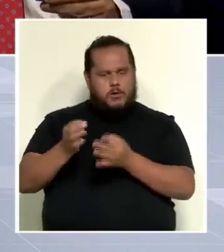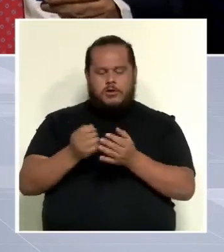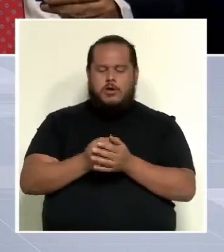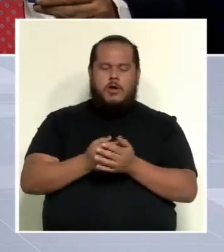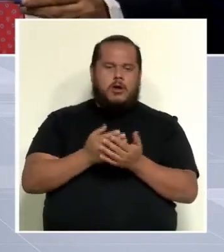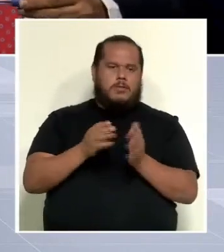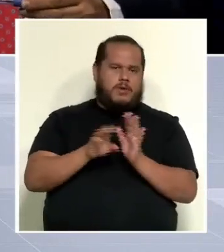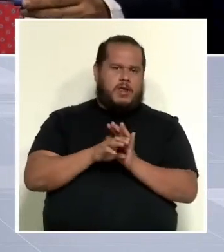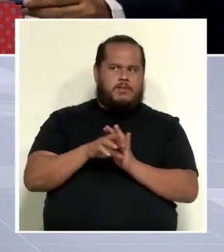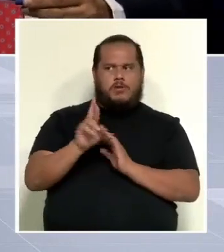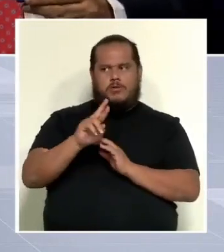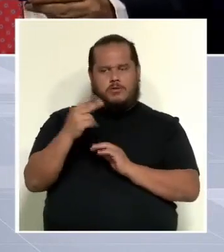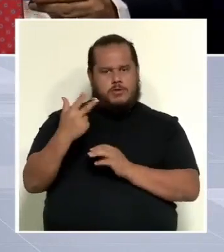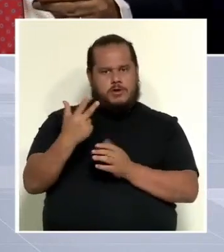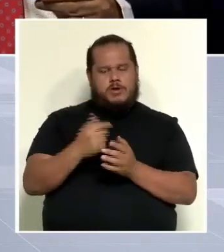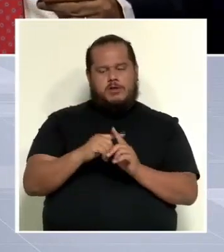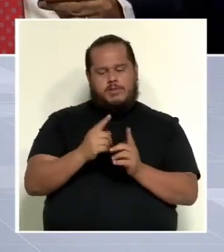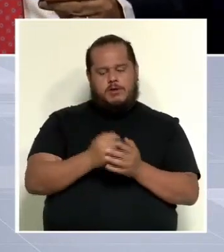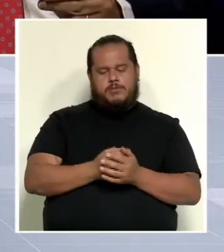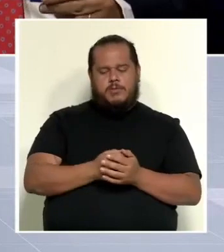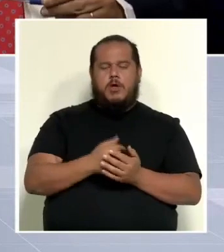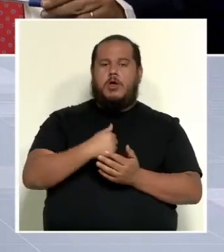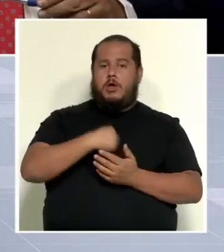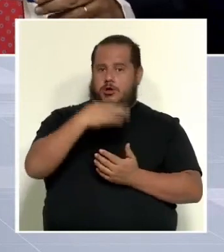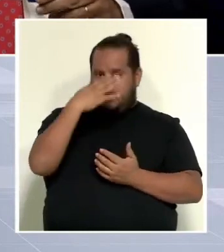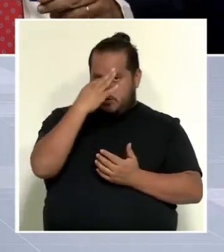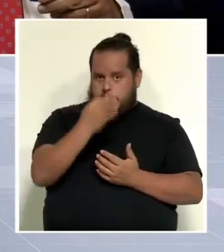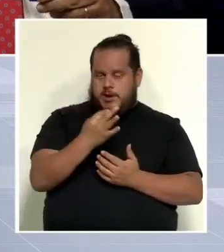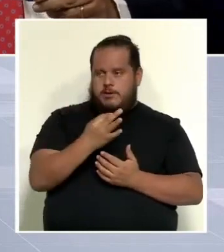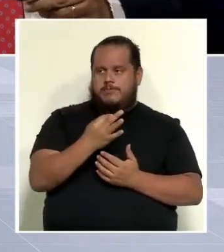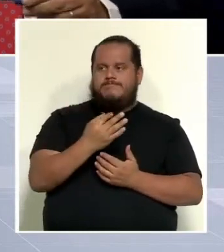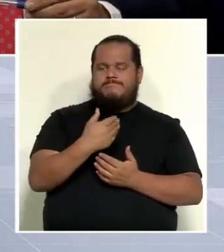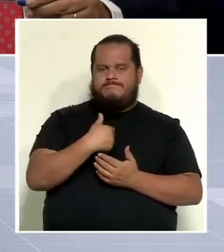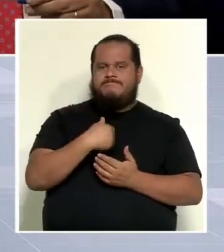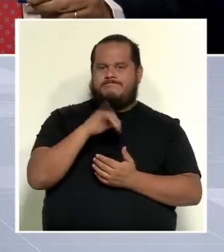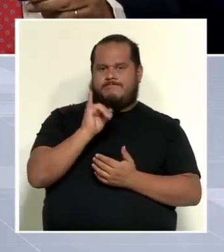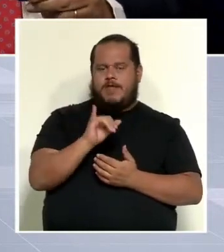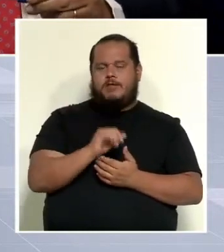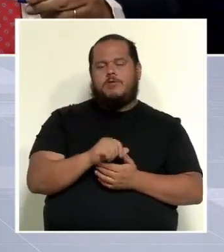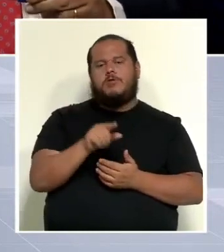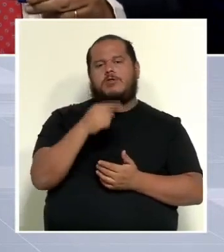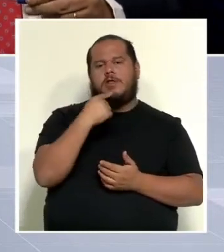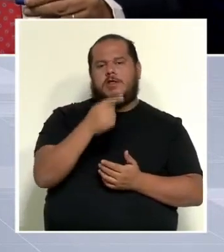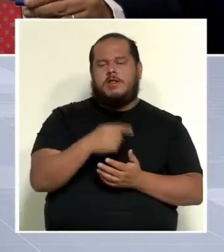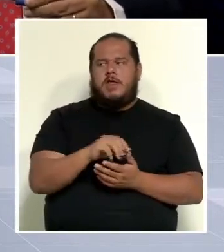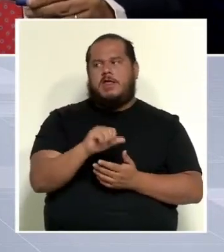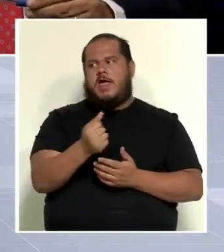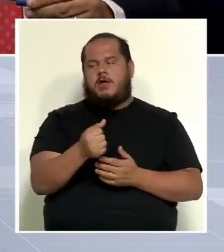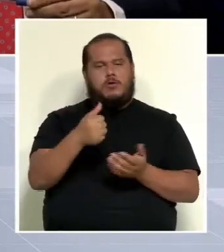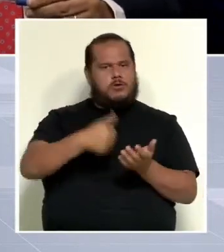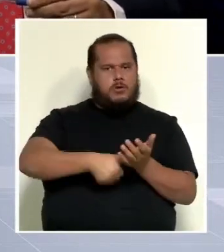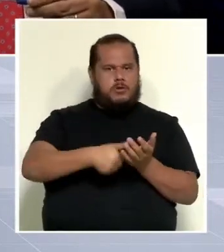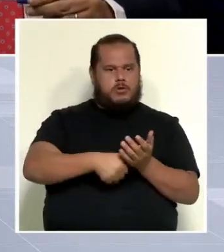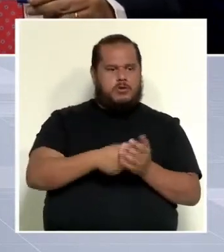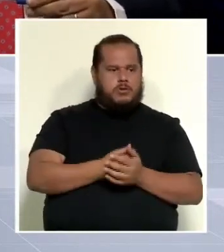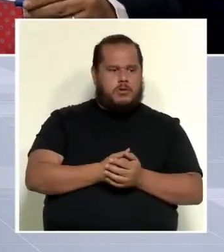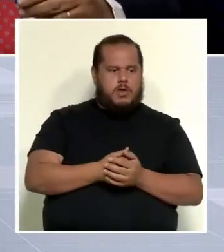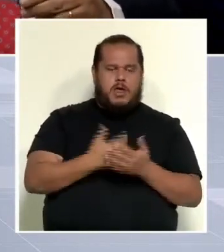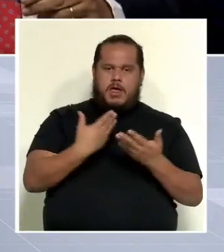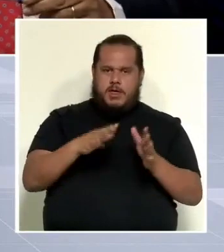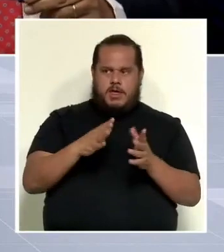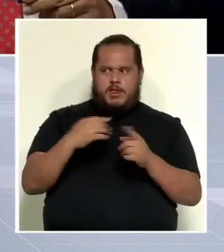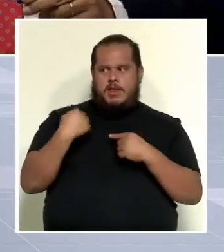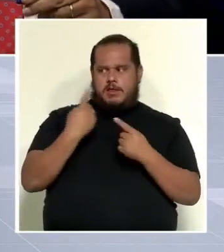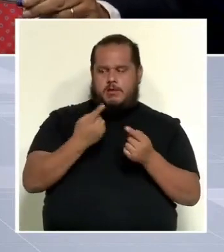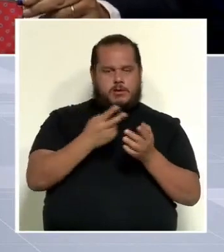de don Rodrigo, ¿verdad? Entonces, sí creo que hay eso, esto que usted dice, y hay otro voto que ya se ha